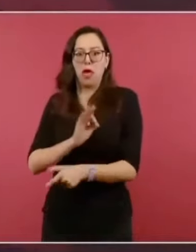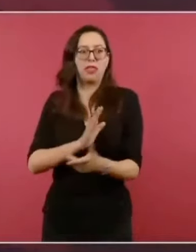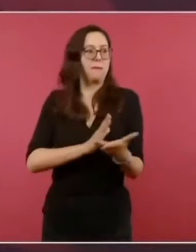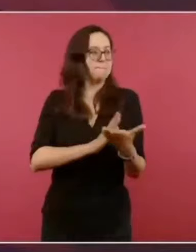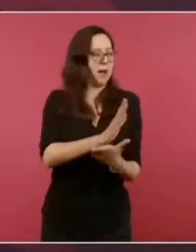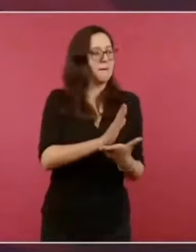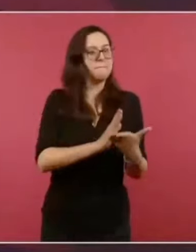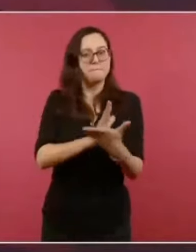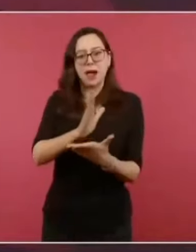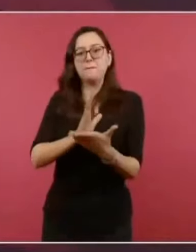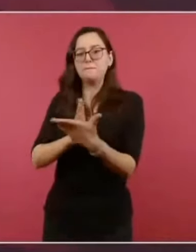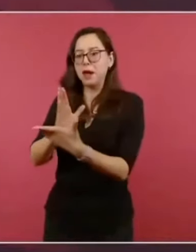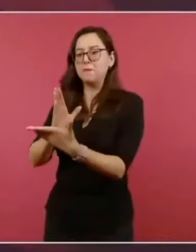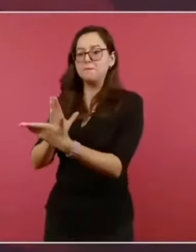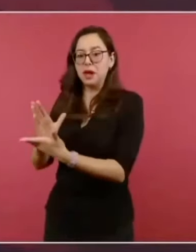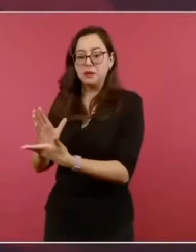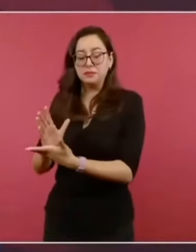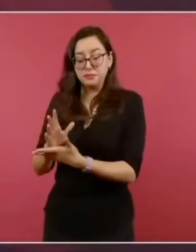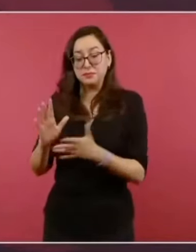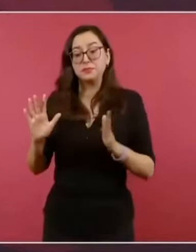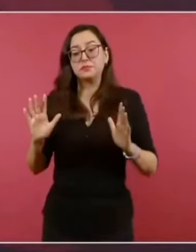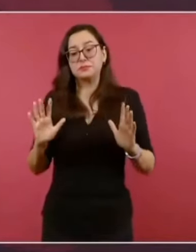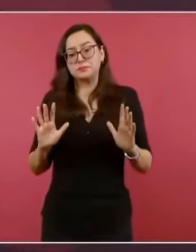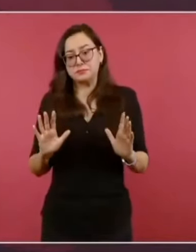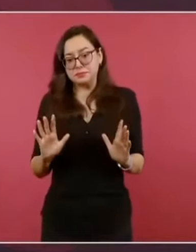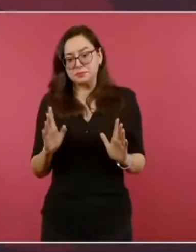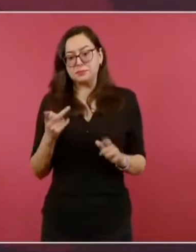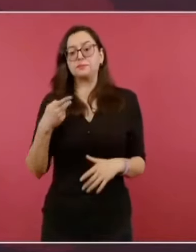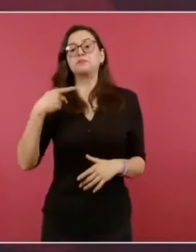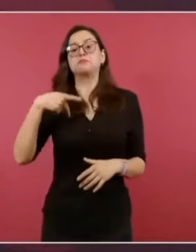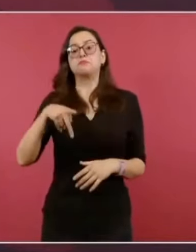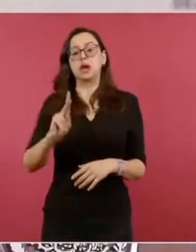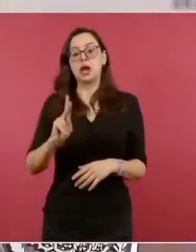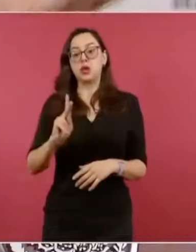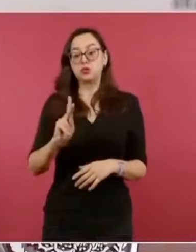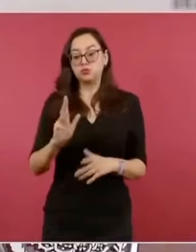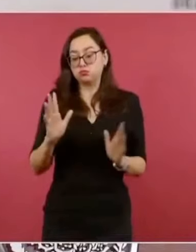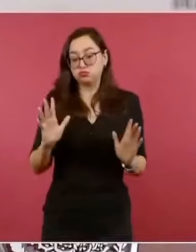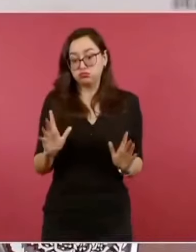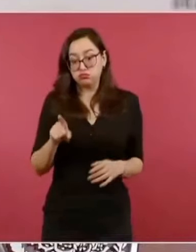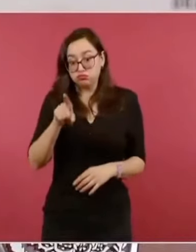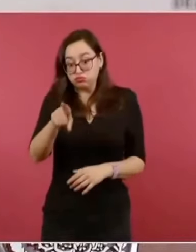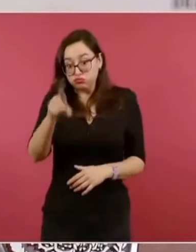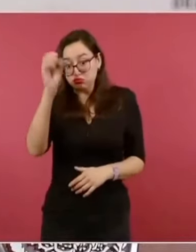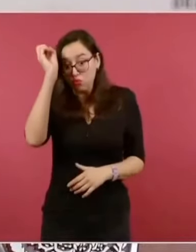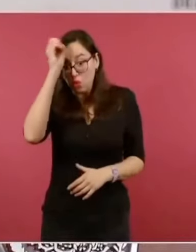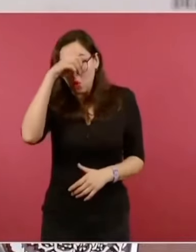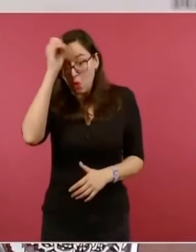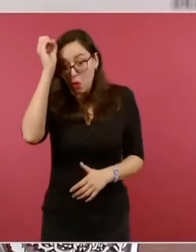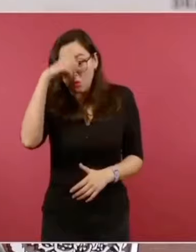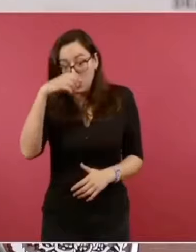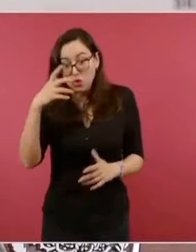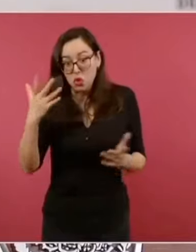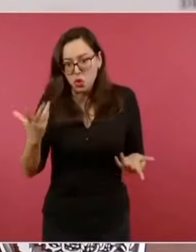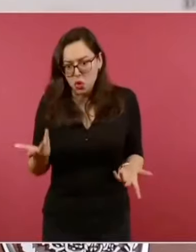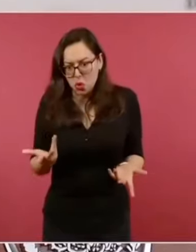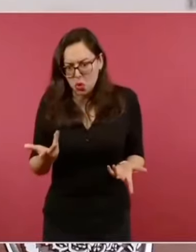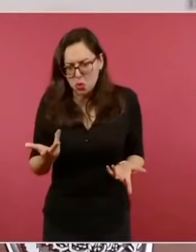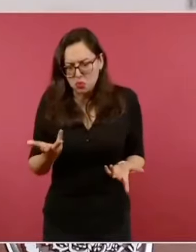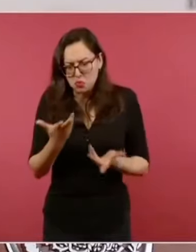satisfactores pero este respetamos tu